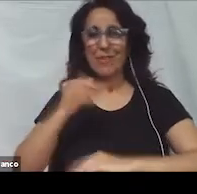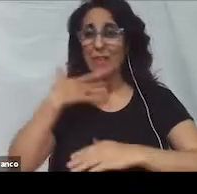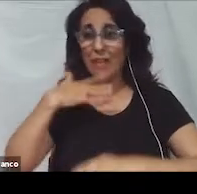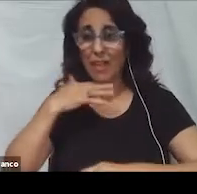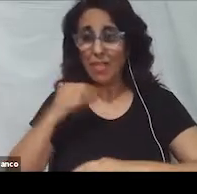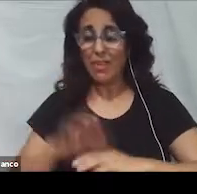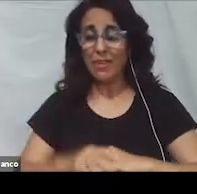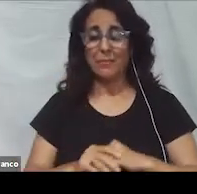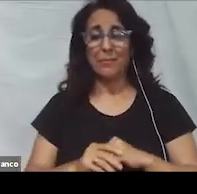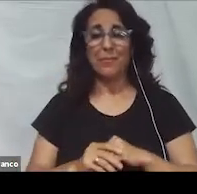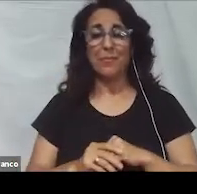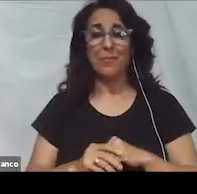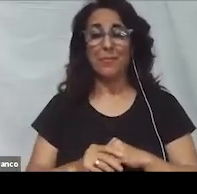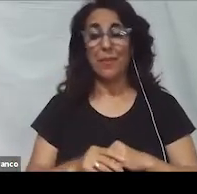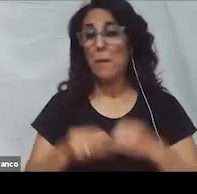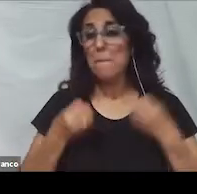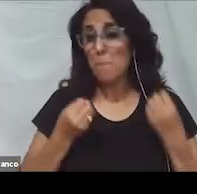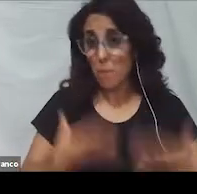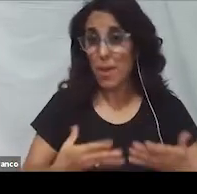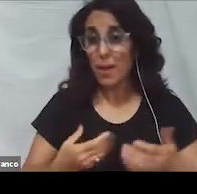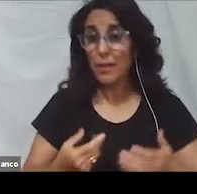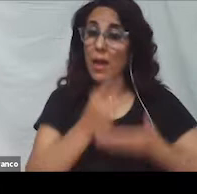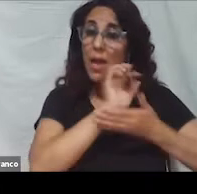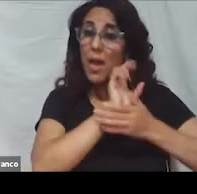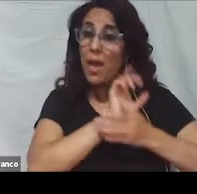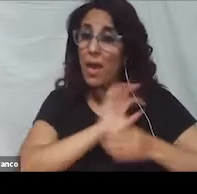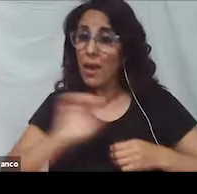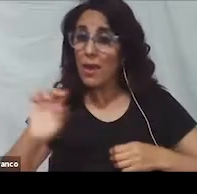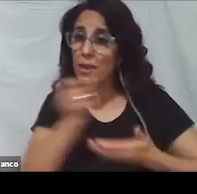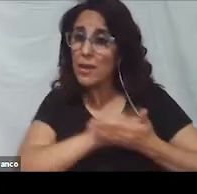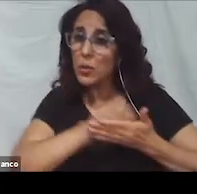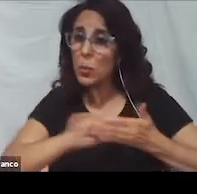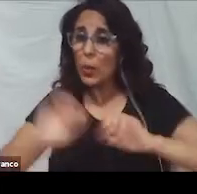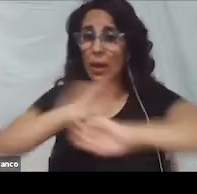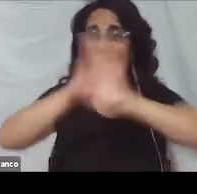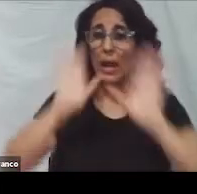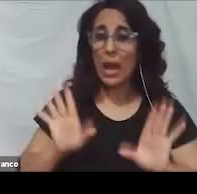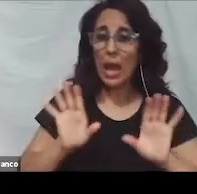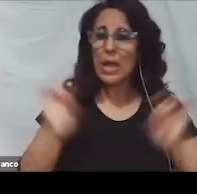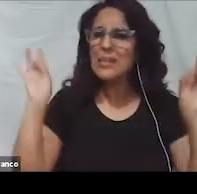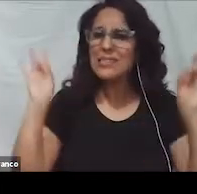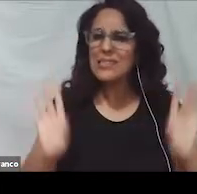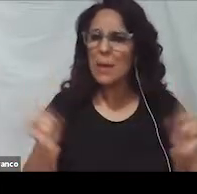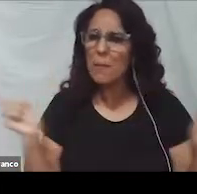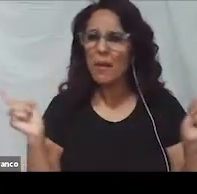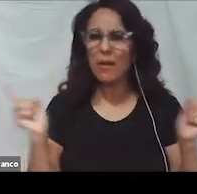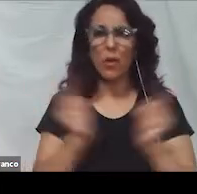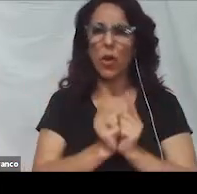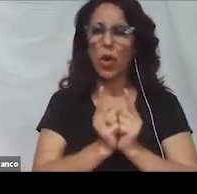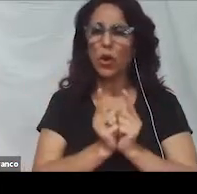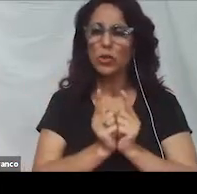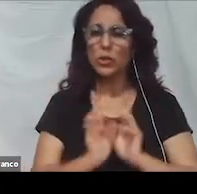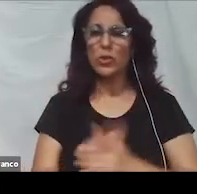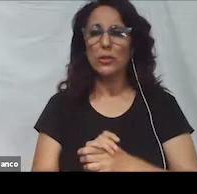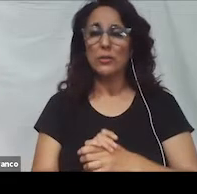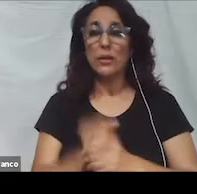la navegación, está bueno que usemos una escritura clara, que sea simple, ¿sí? Evitar que cambiemos de